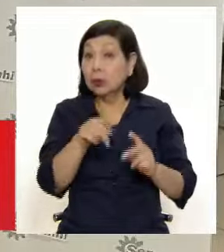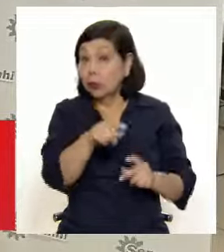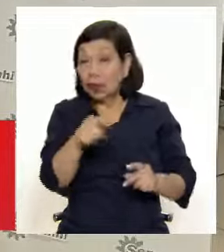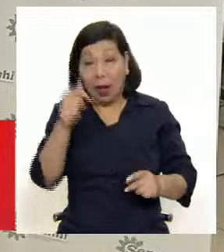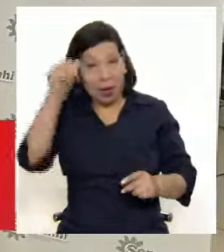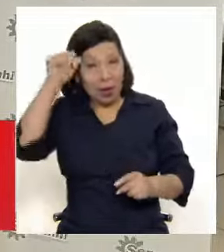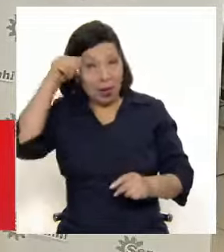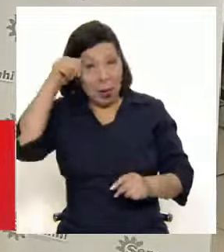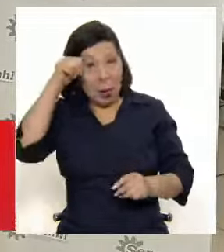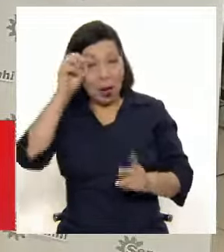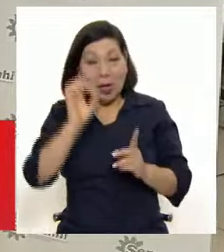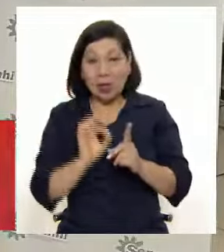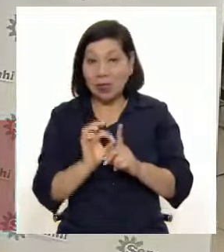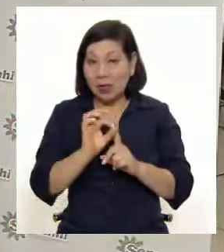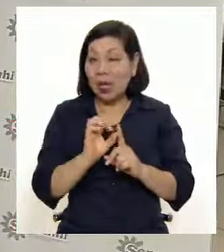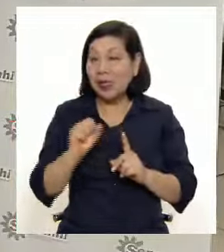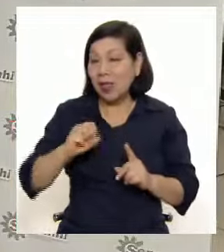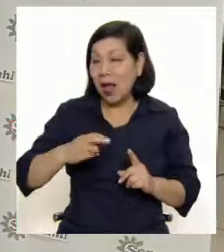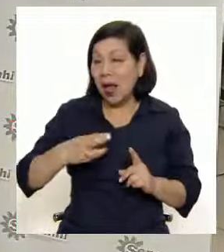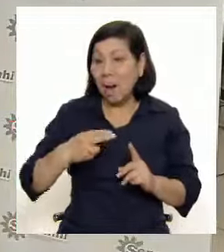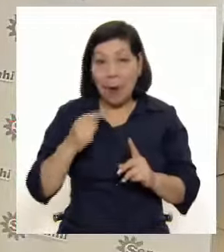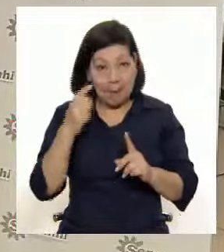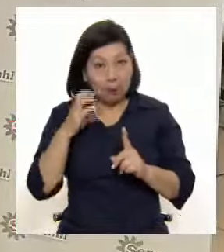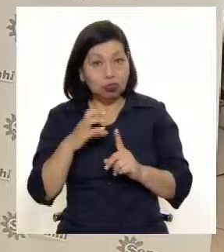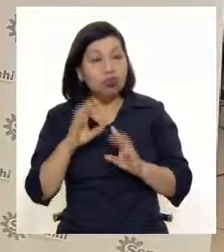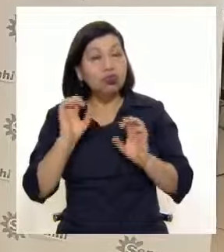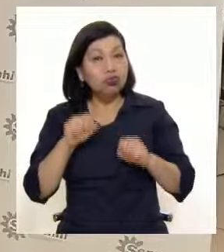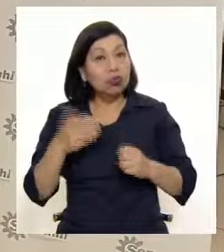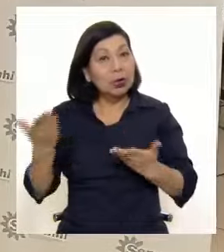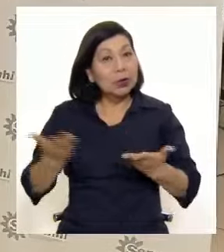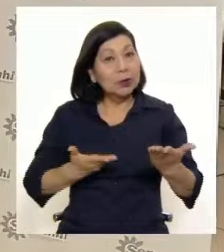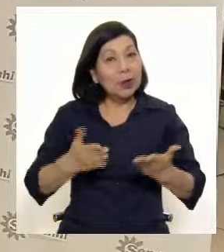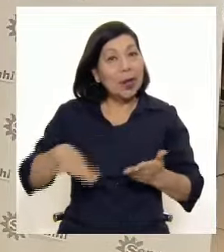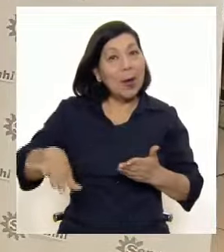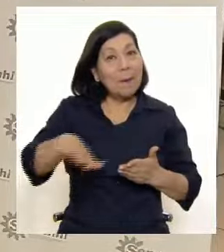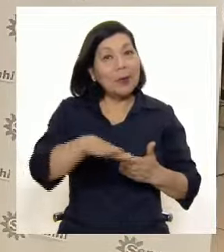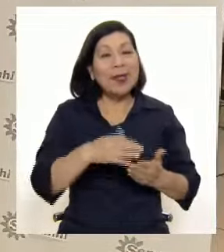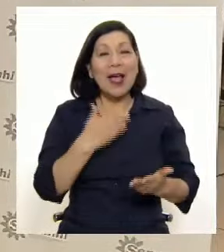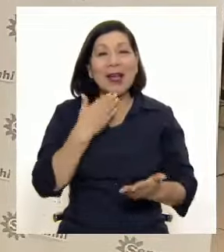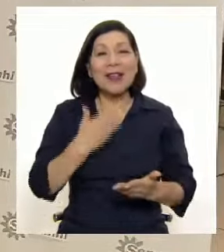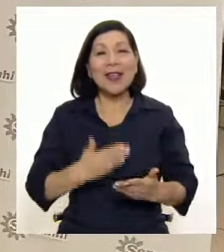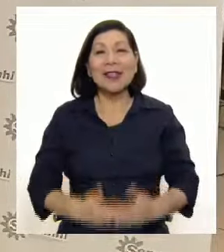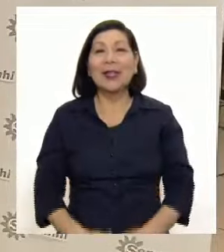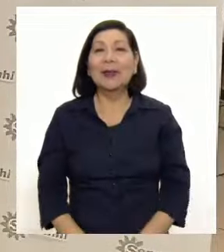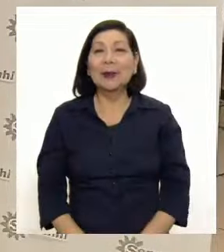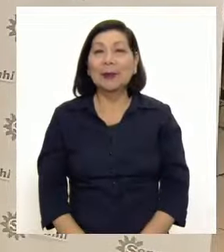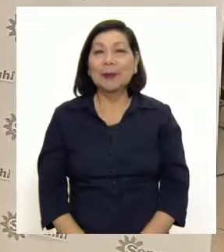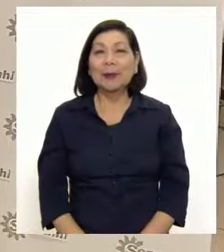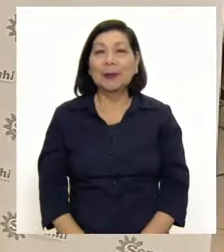amigos, recuerden que Senami brinda información oportuna y confiable al servicio de la población. Gracias.